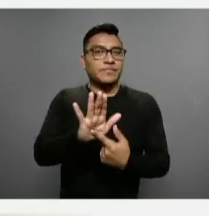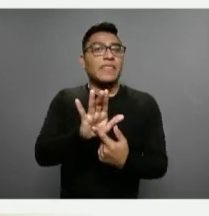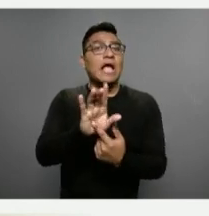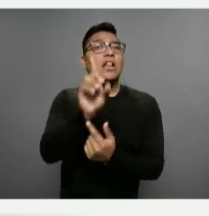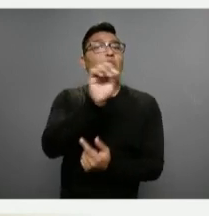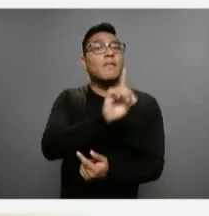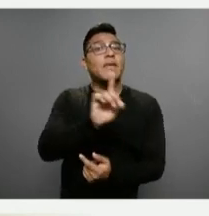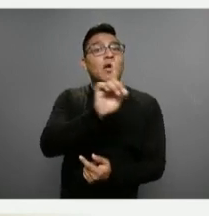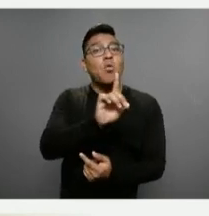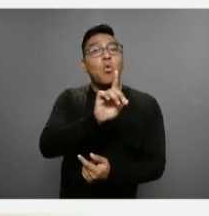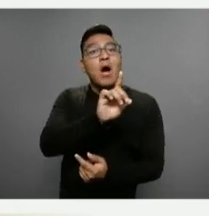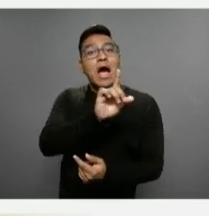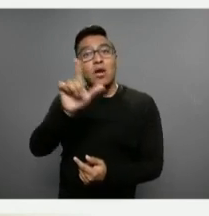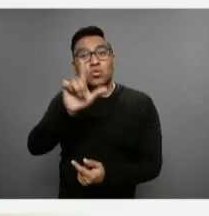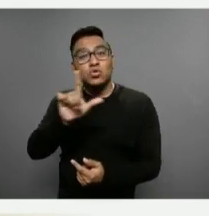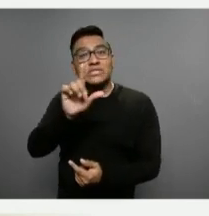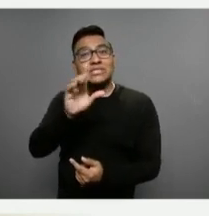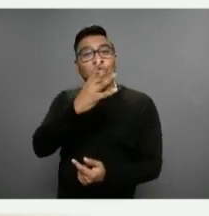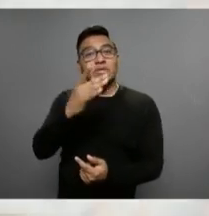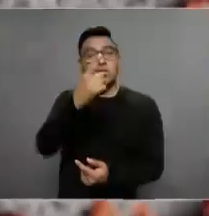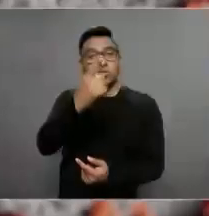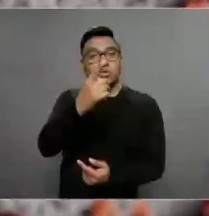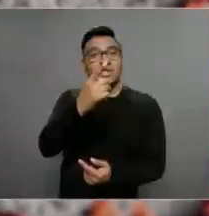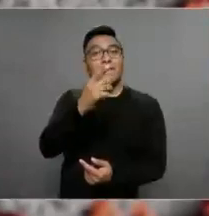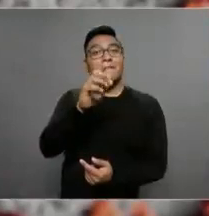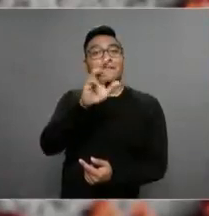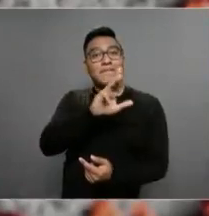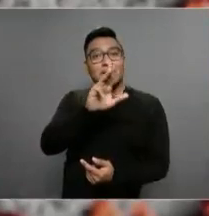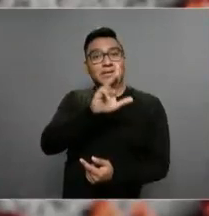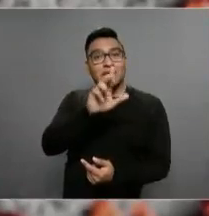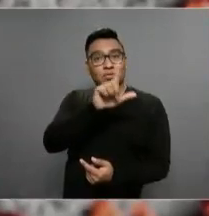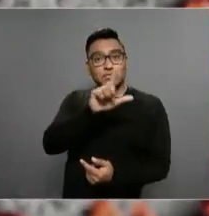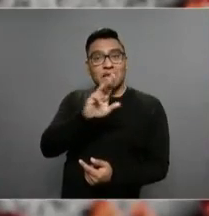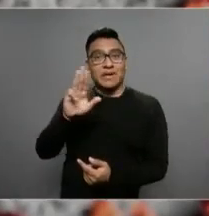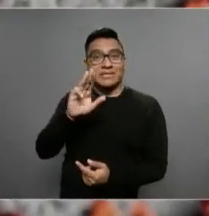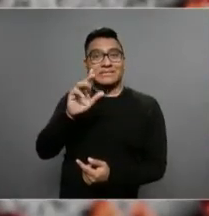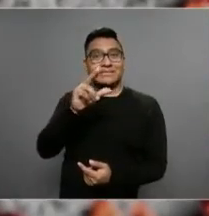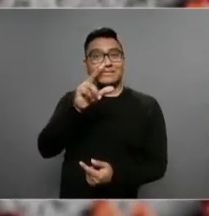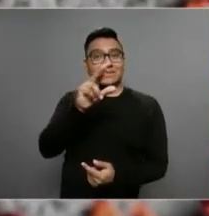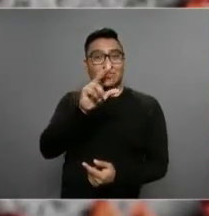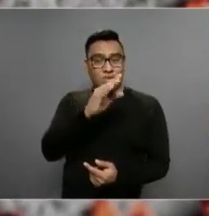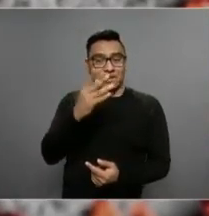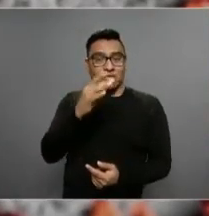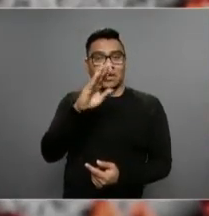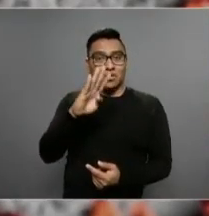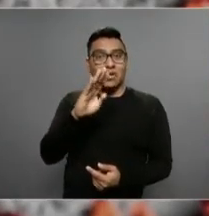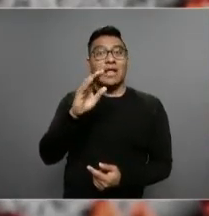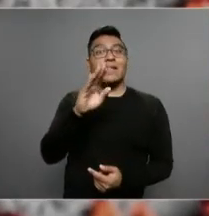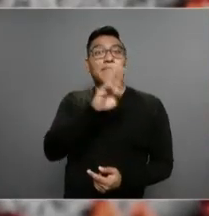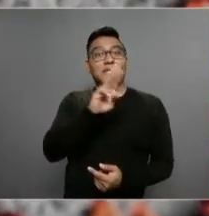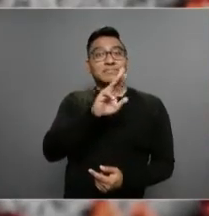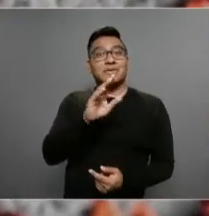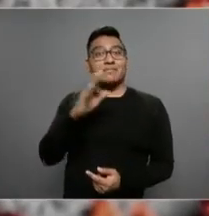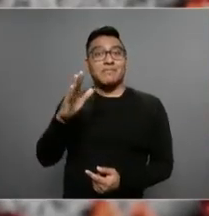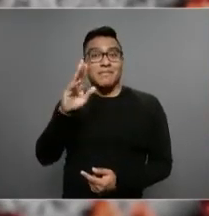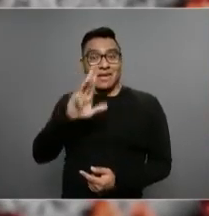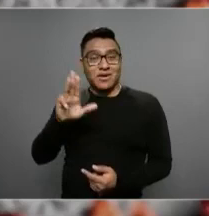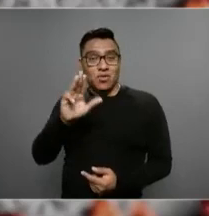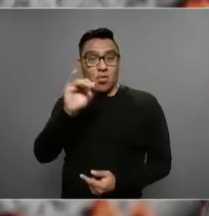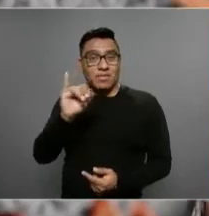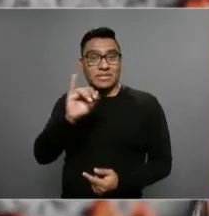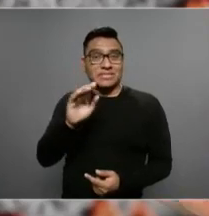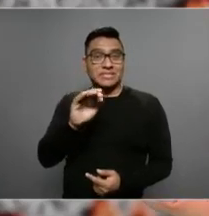lunes hubo 51 casos más. De lunes para martes hubo 38 casos más. De martes para miércoles 70 casos más. De